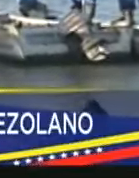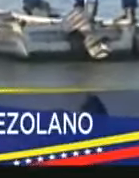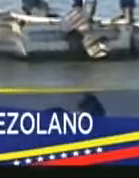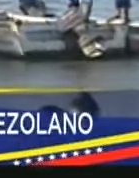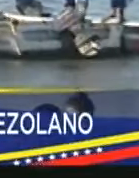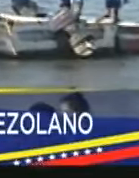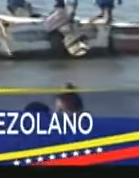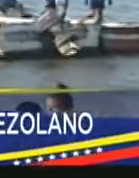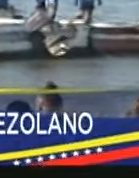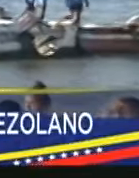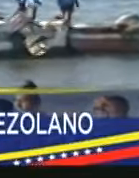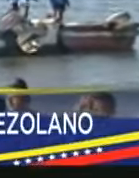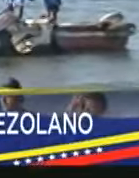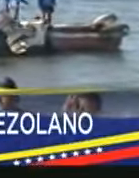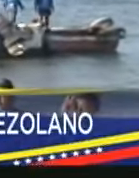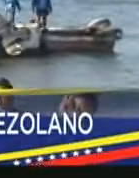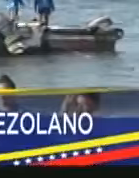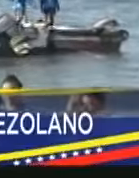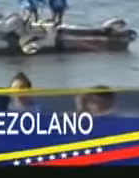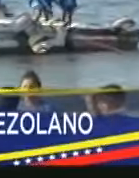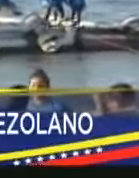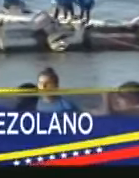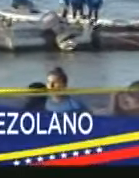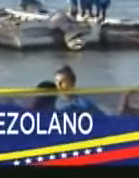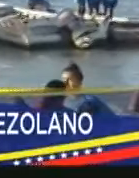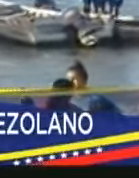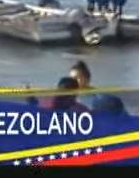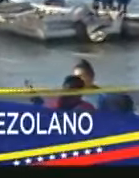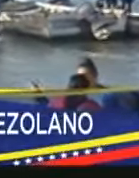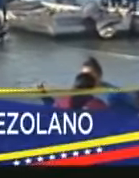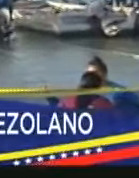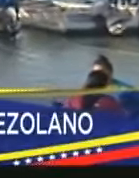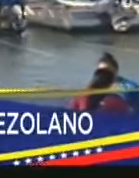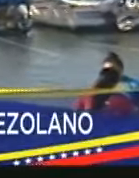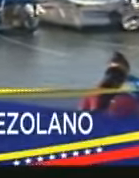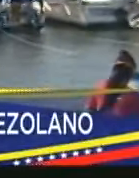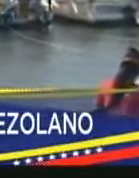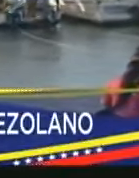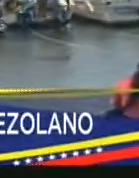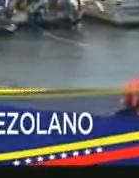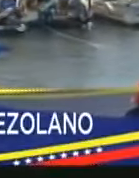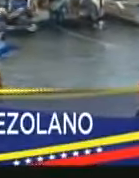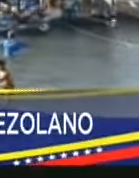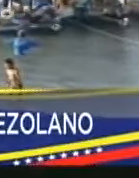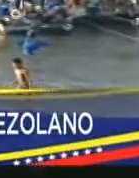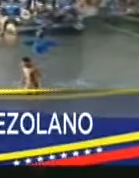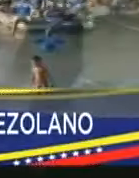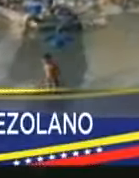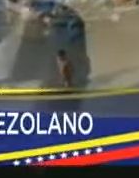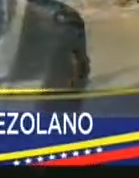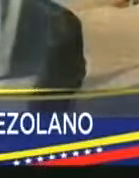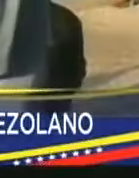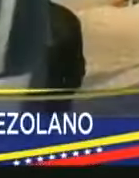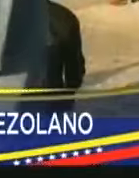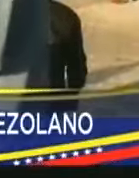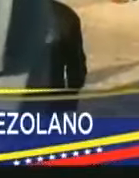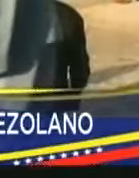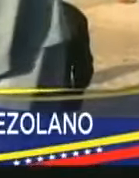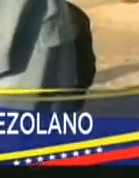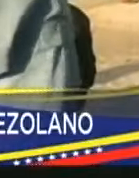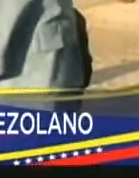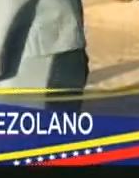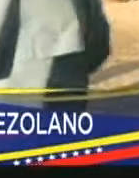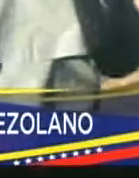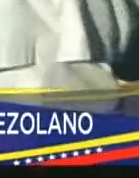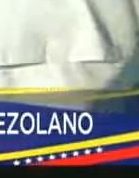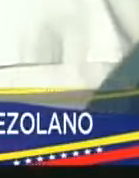el presidente de la República, Nicolás Maduro, instruyó que además se sumara el acuicultor. Recordemos